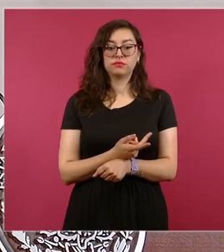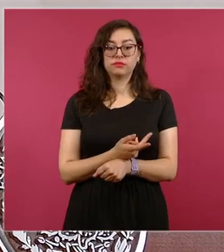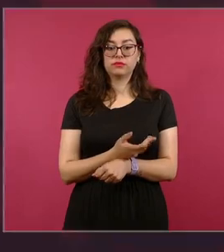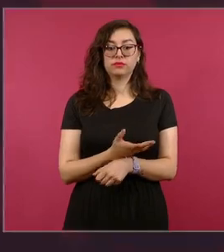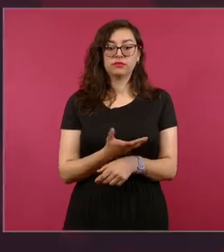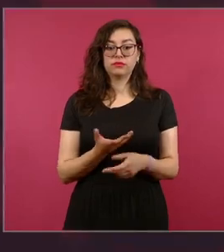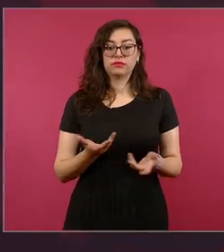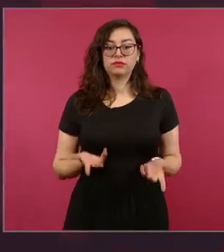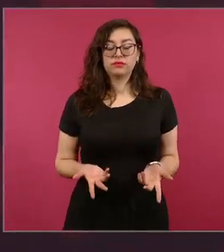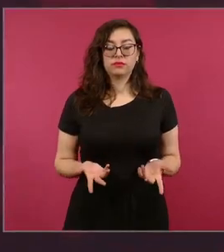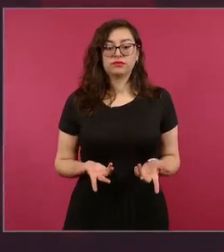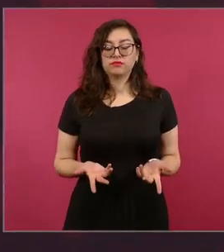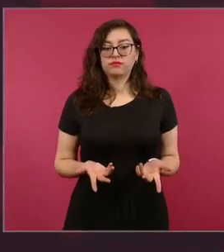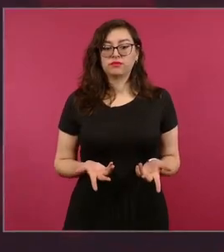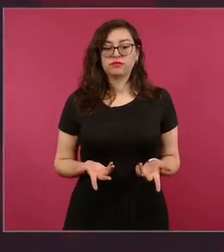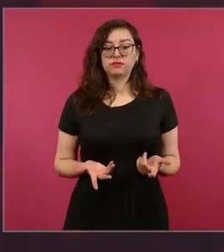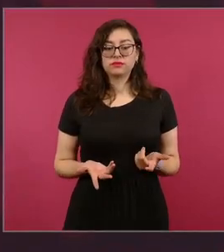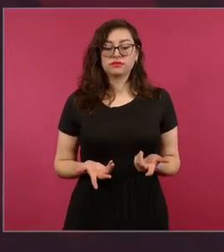tienen un